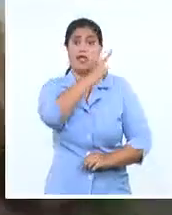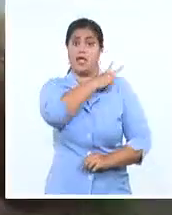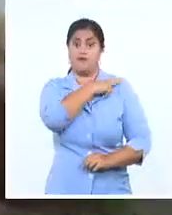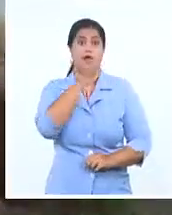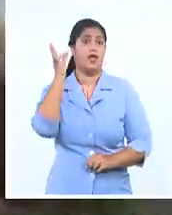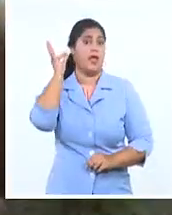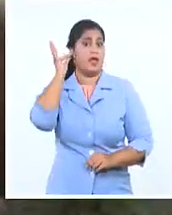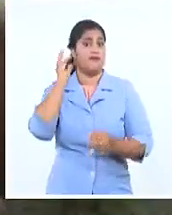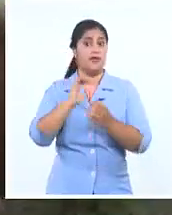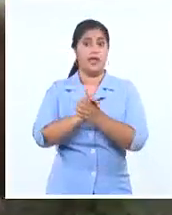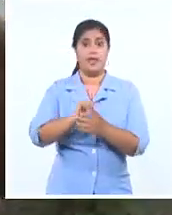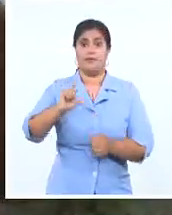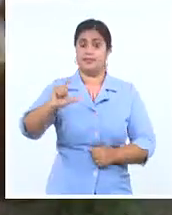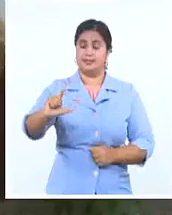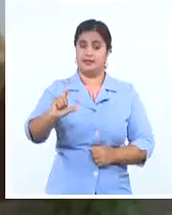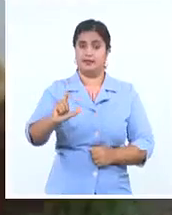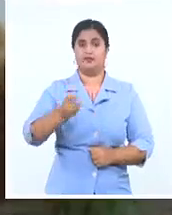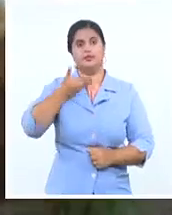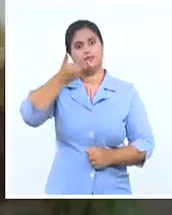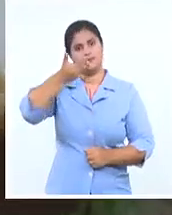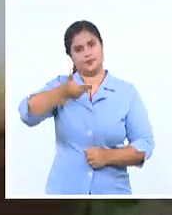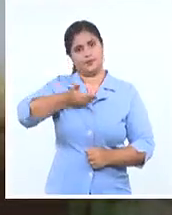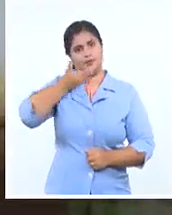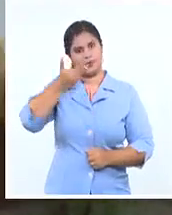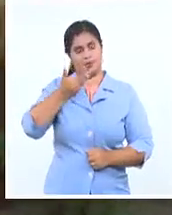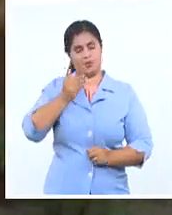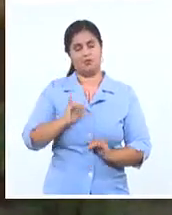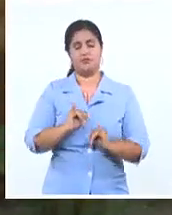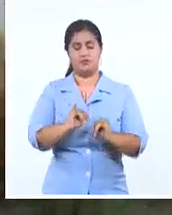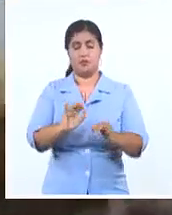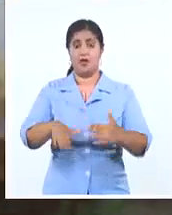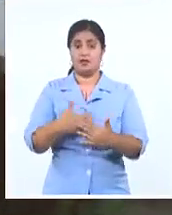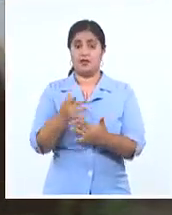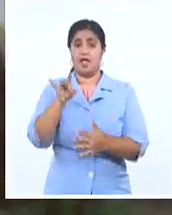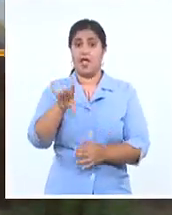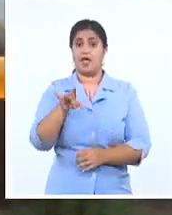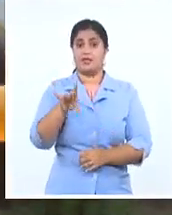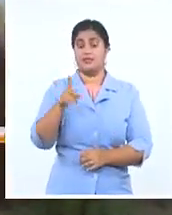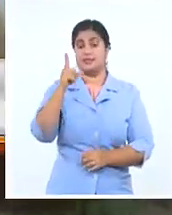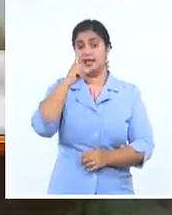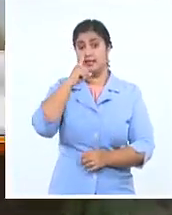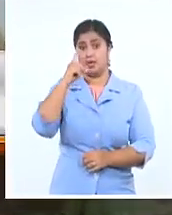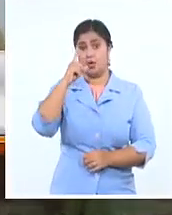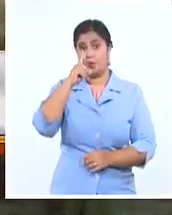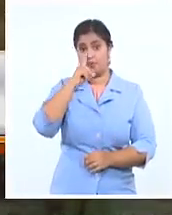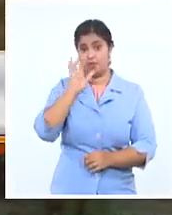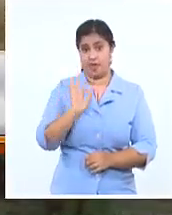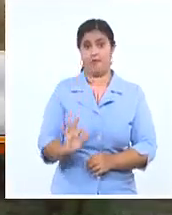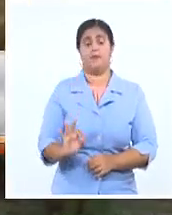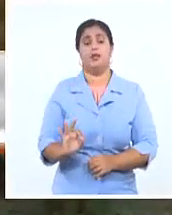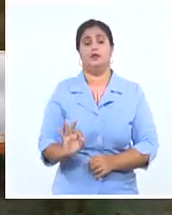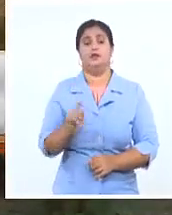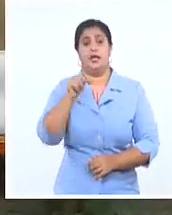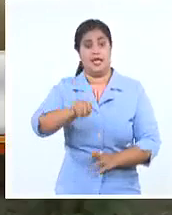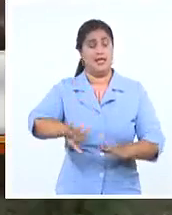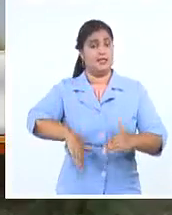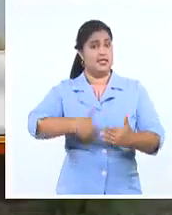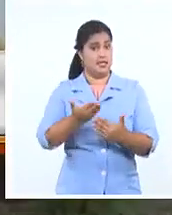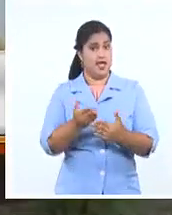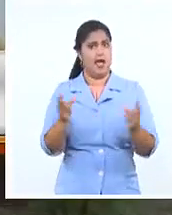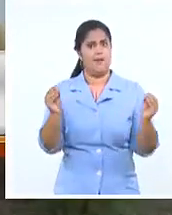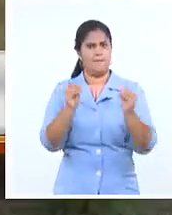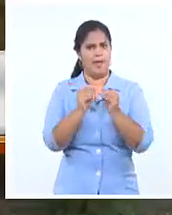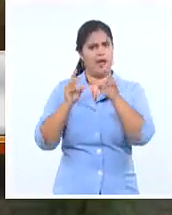es fiesta del conocimiento. Ese 15 de noviembre nadie va a empañar la alegría de la